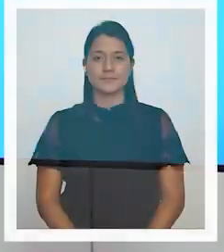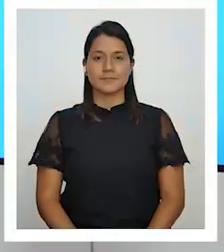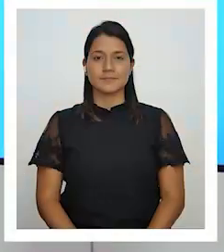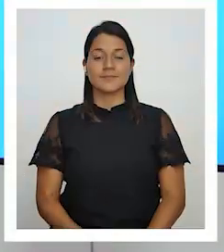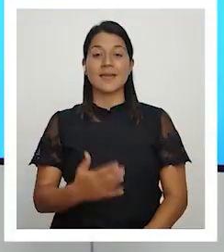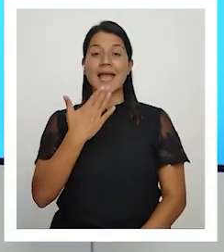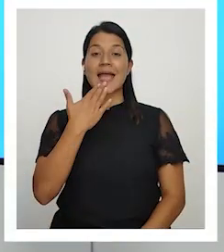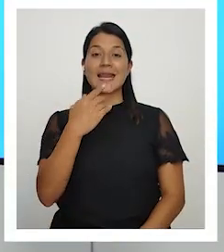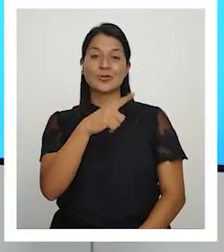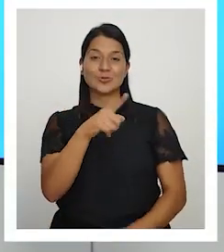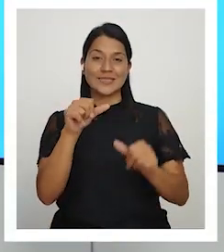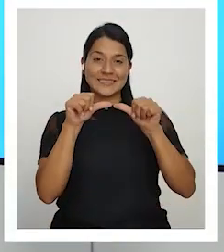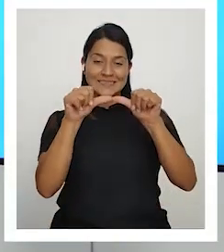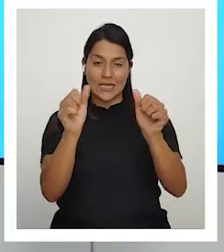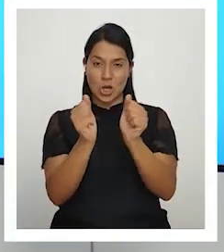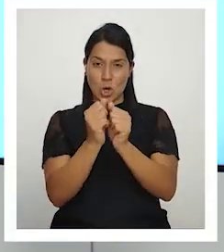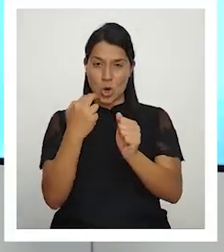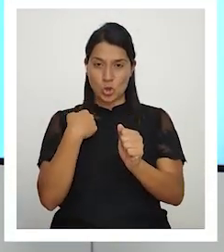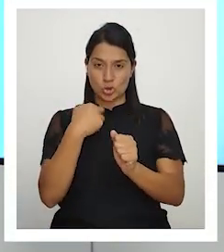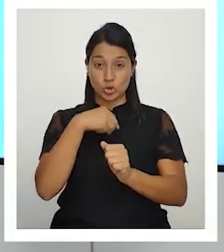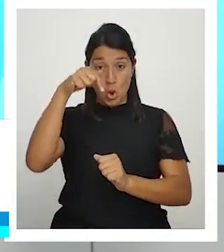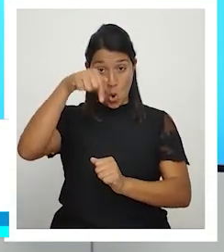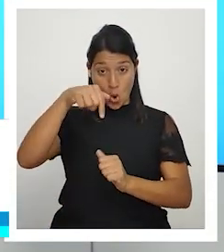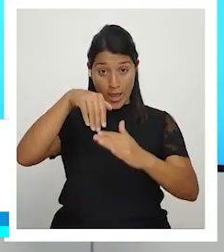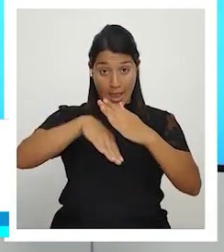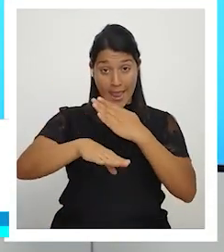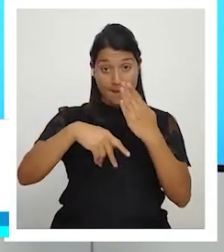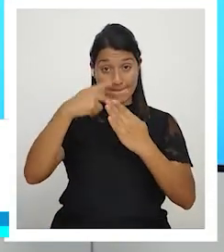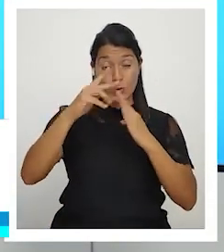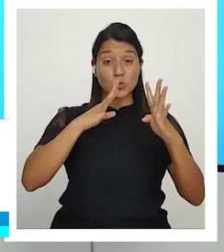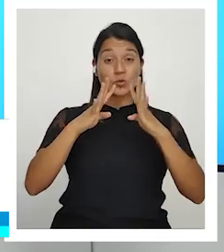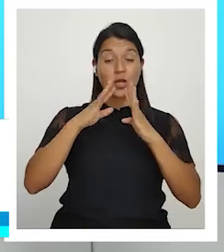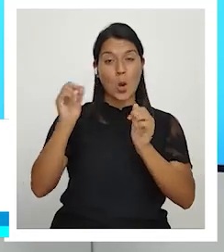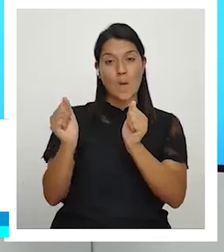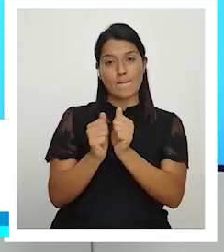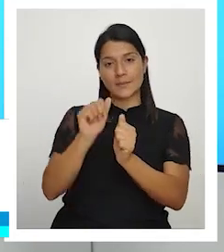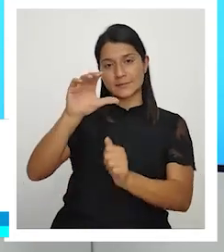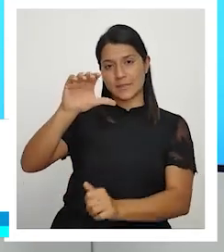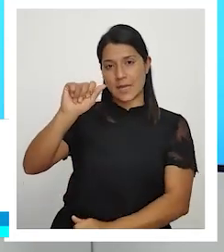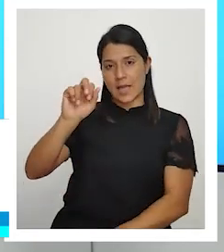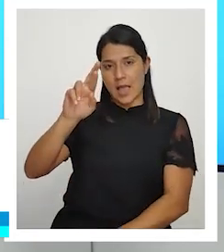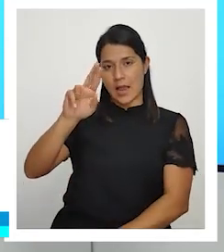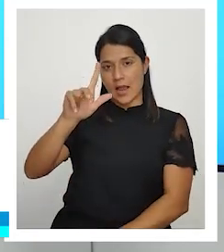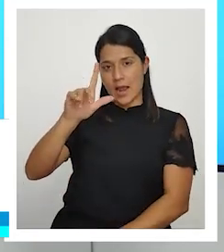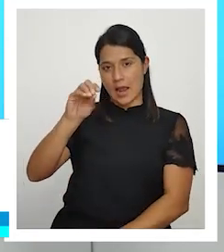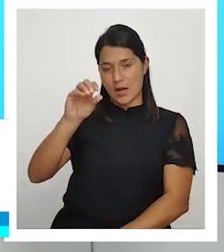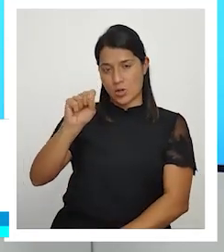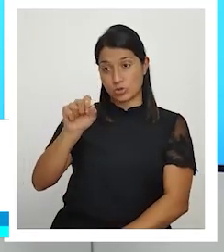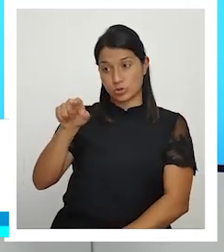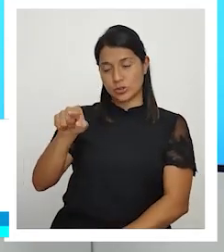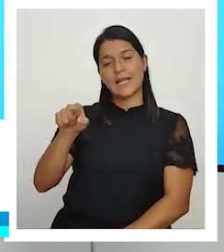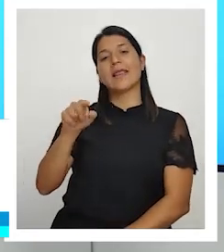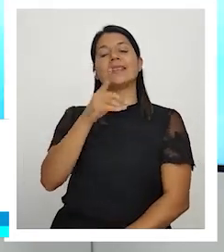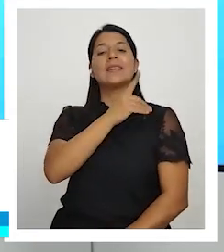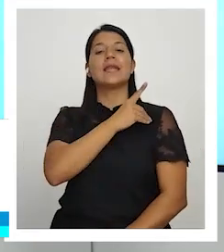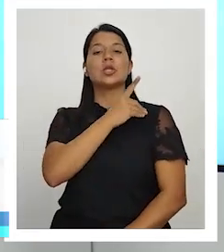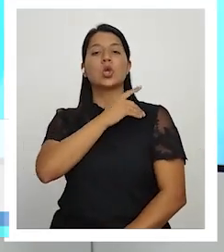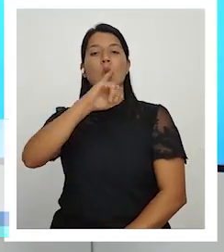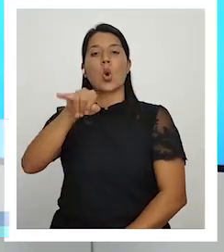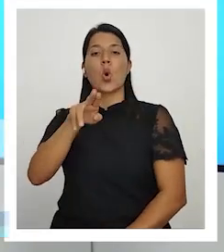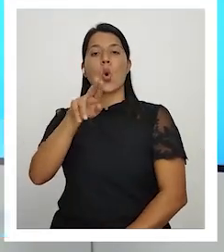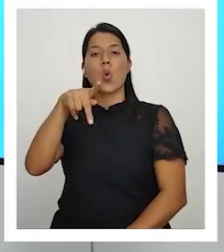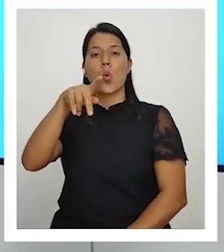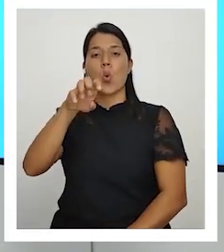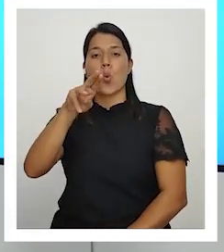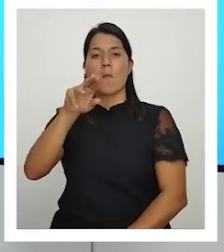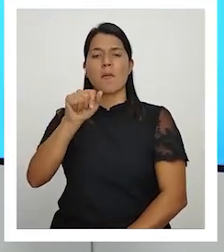Gracias por continuar con nosotros. Hoy en Conversamos nos acompaña don Carlos Arias, quien es el director ejecutivo de Jupema. Estamos hablando de un